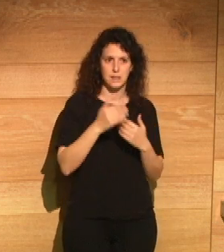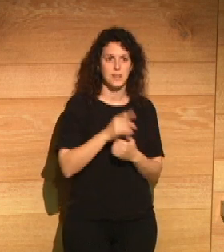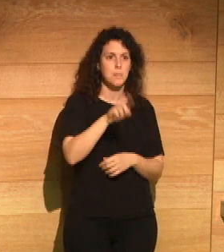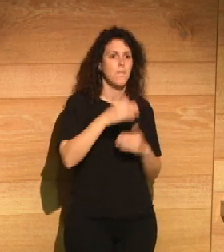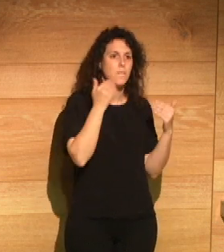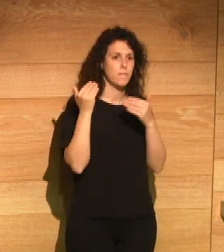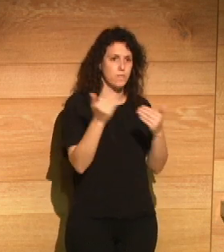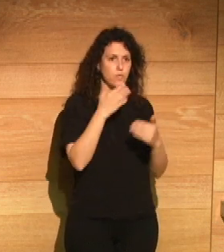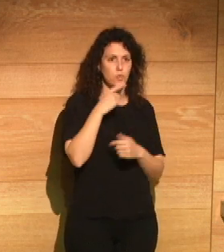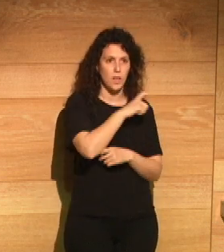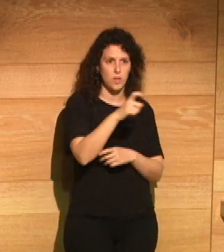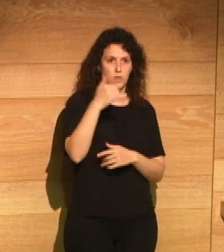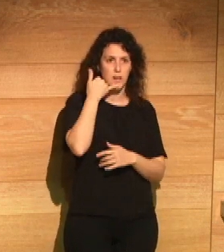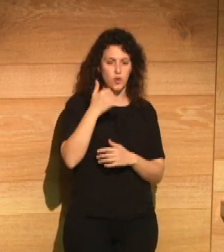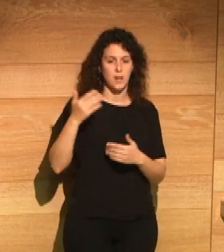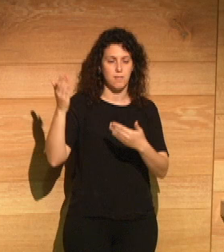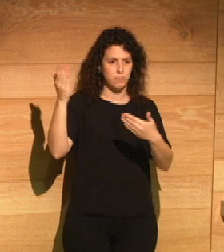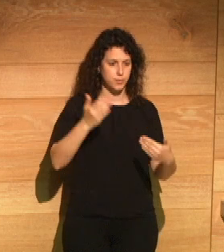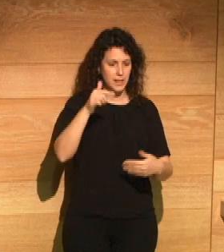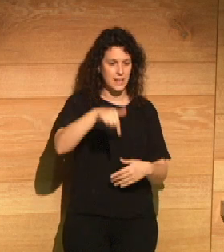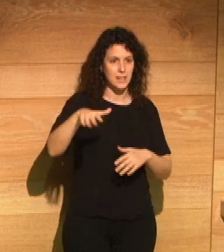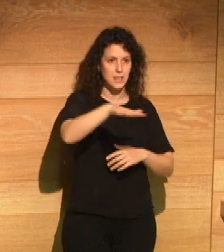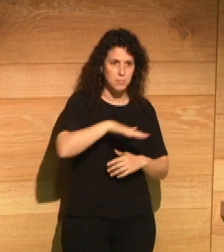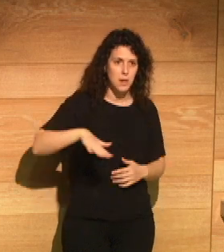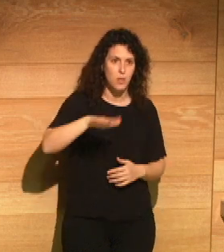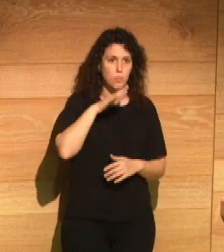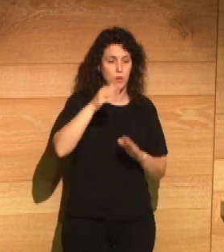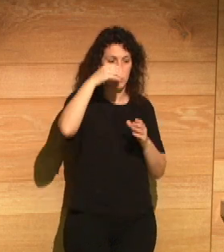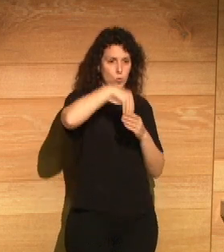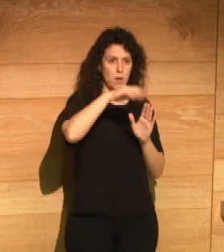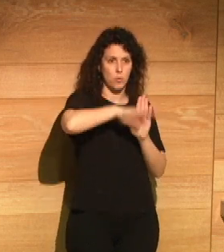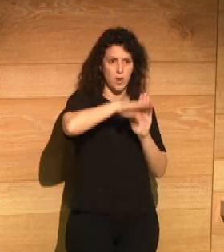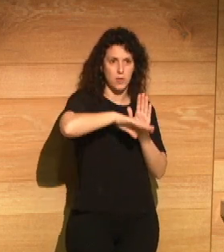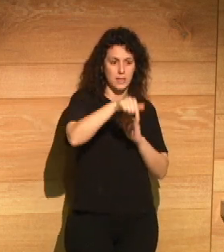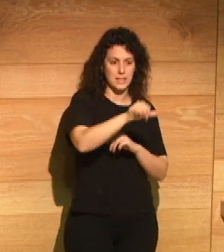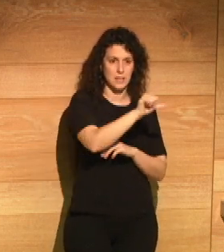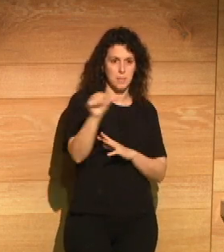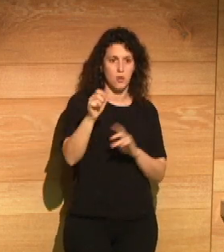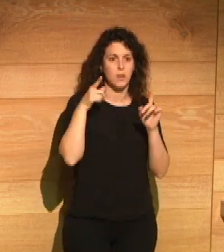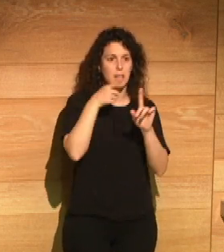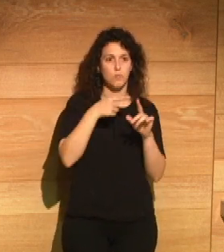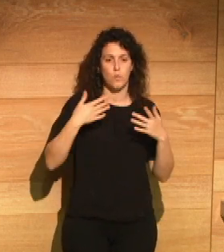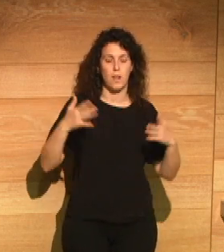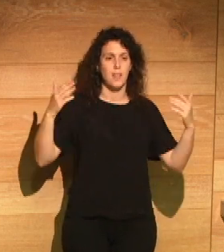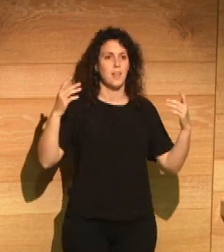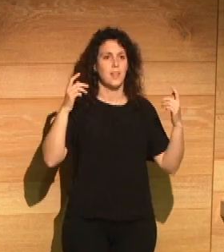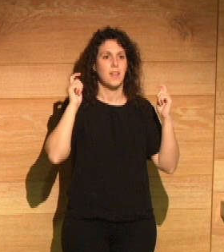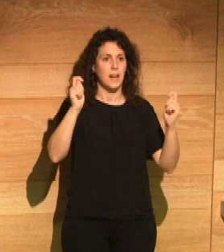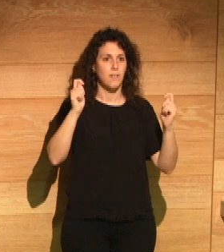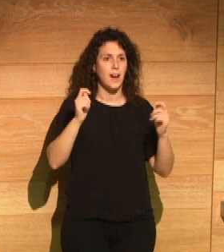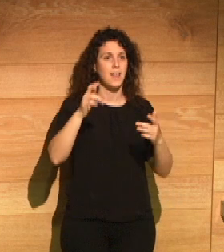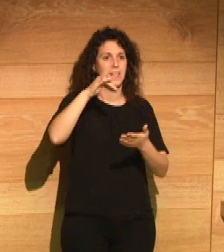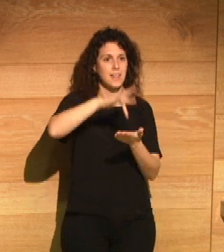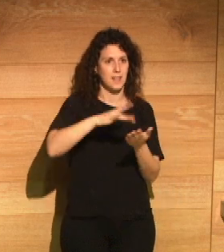Fundación Telefónica abrirnos este espacio que hace parte de una programación esta semana para celebrar el Día del